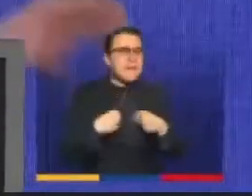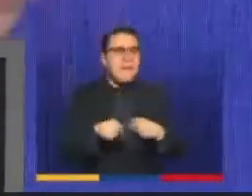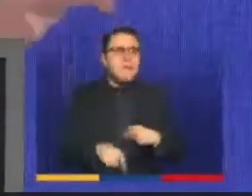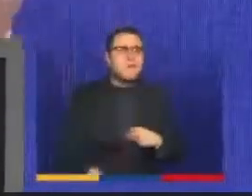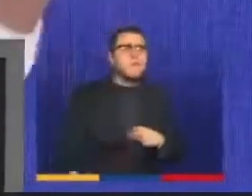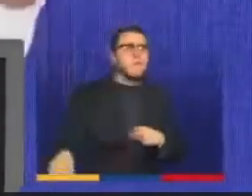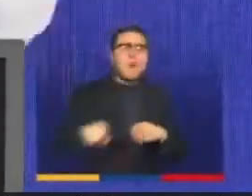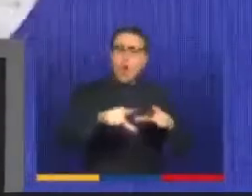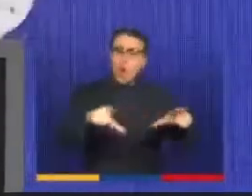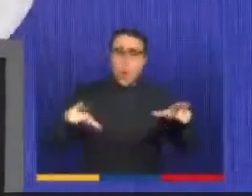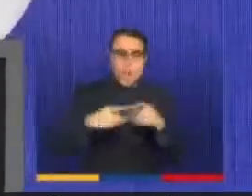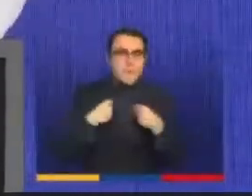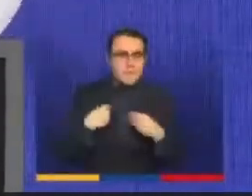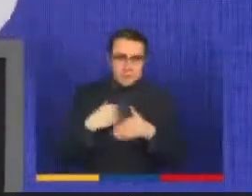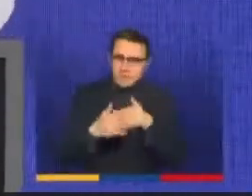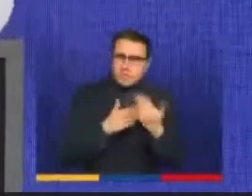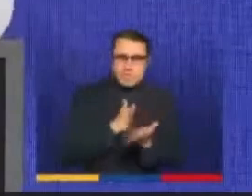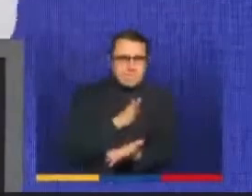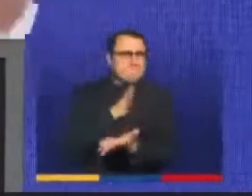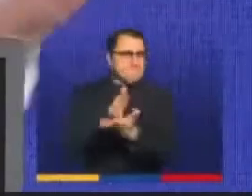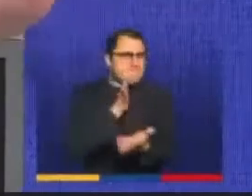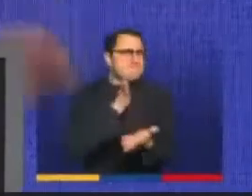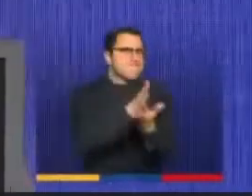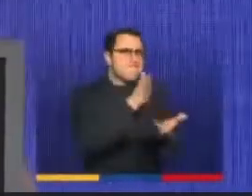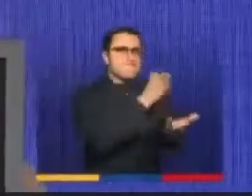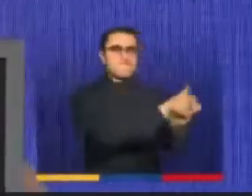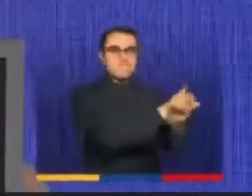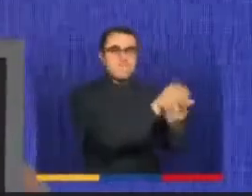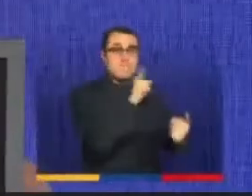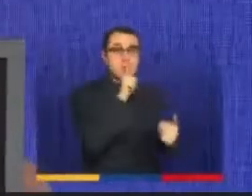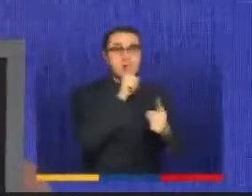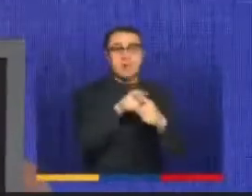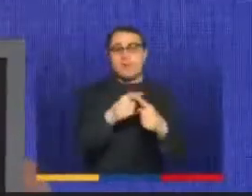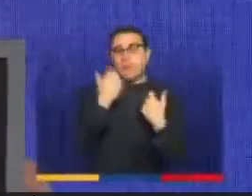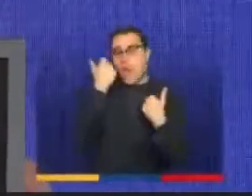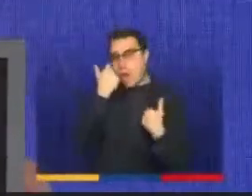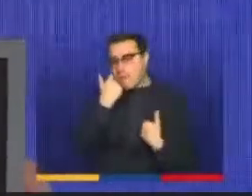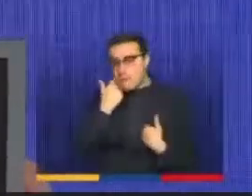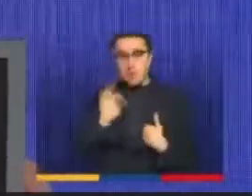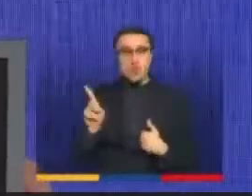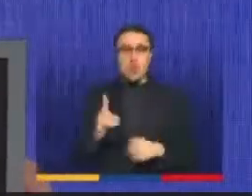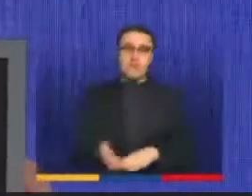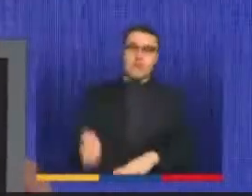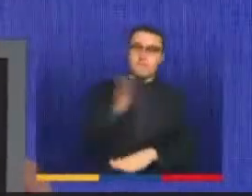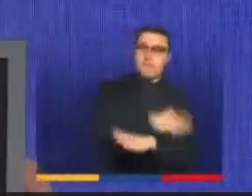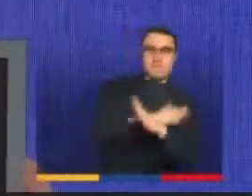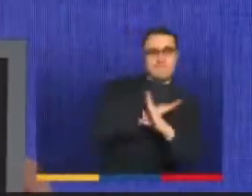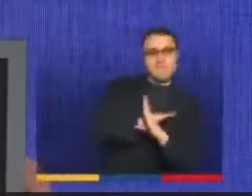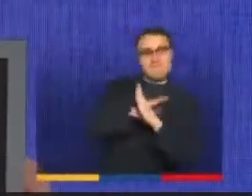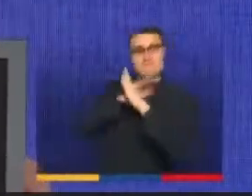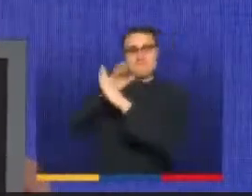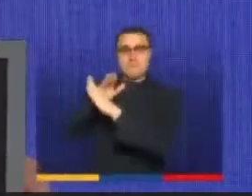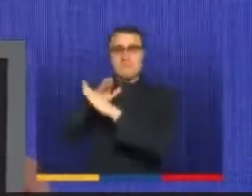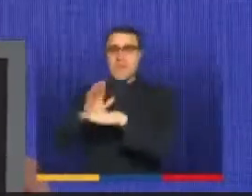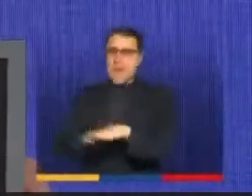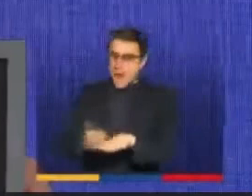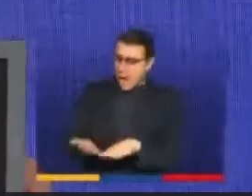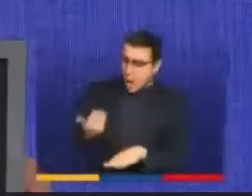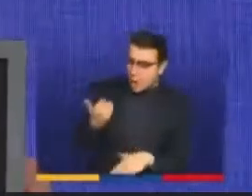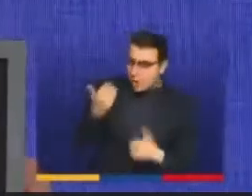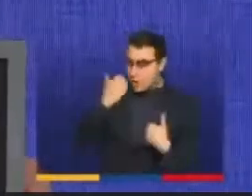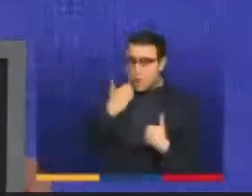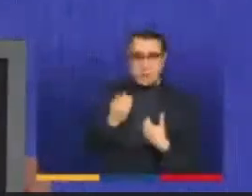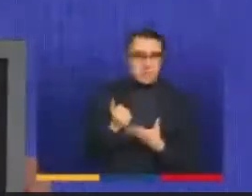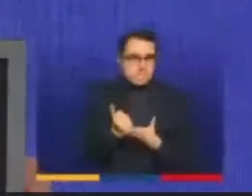estén donde estén, para disminuir las causales de la enfermedad, eliminarlas si es posible,